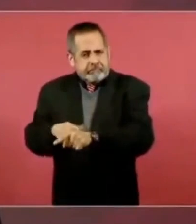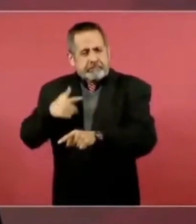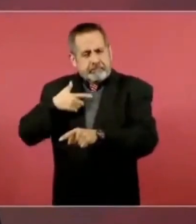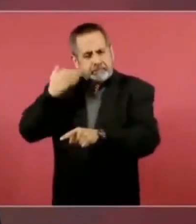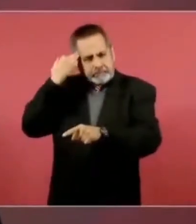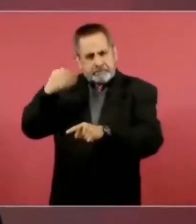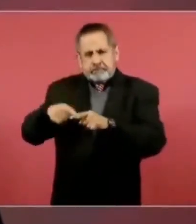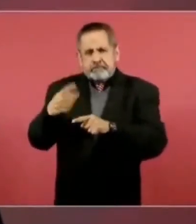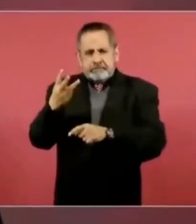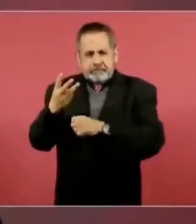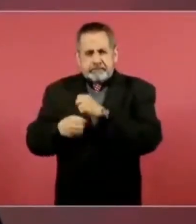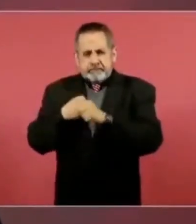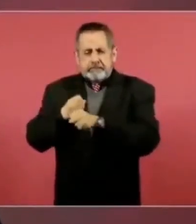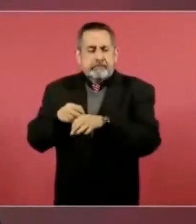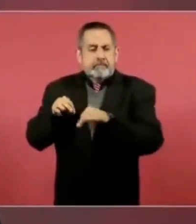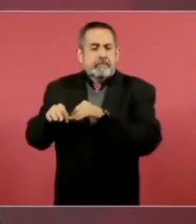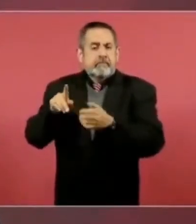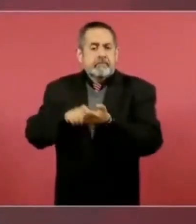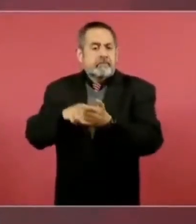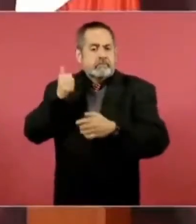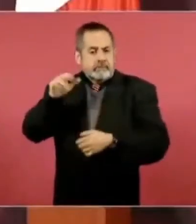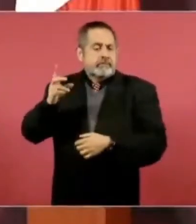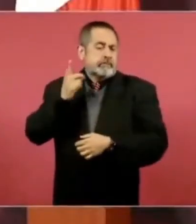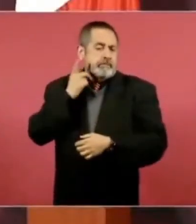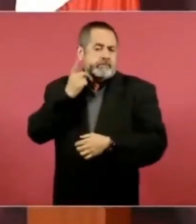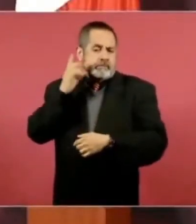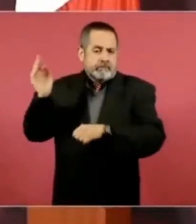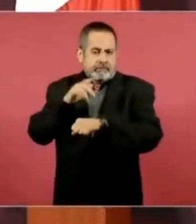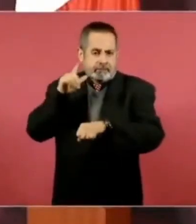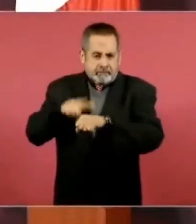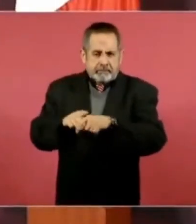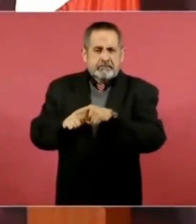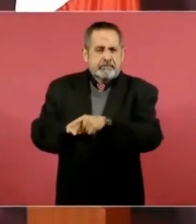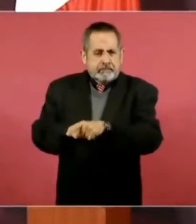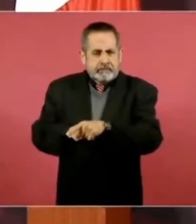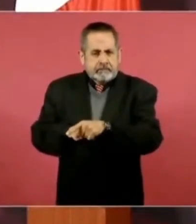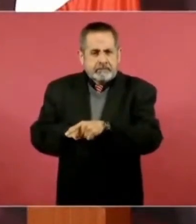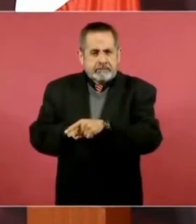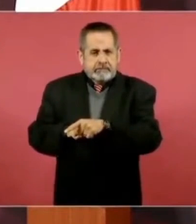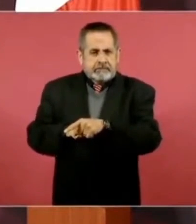temporada, 3 años, trabajé como diputada federal y